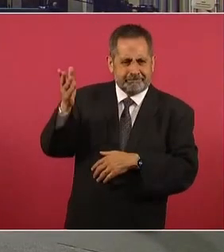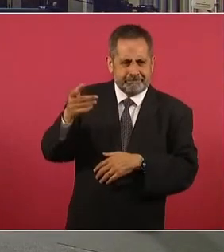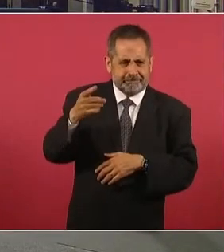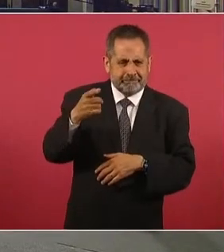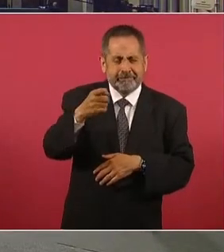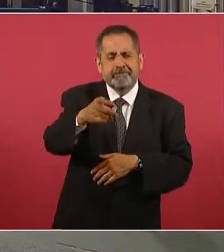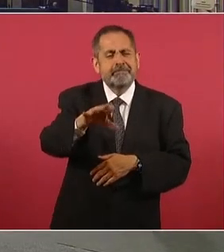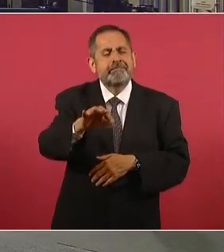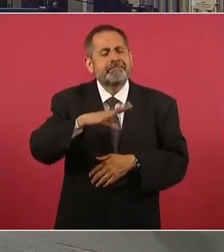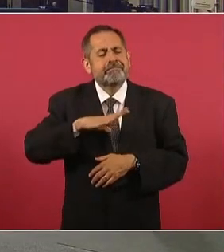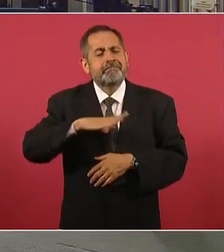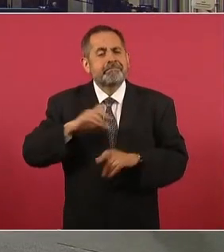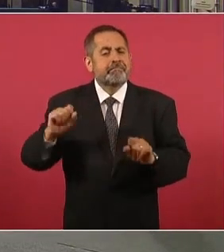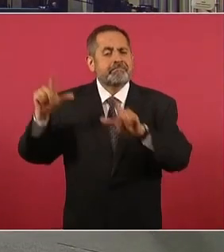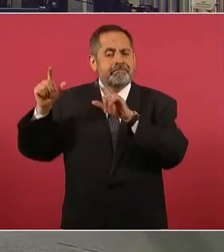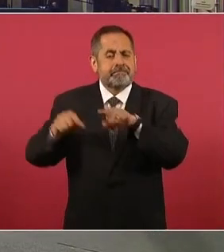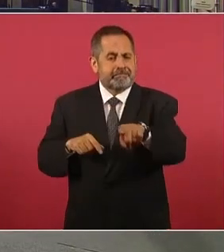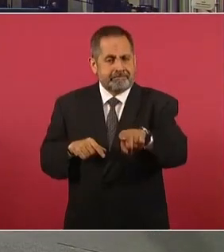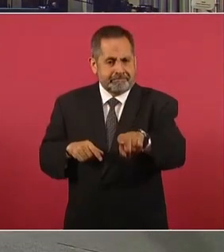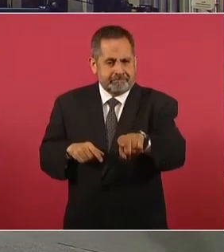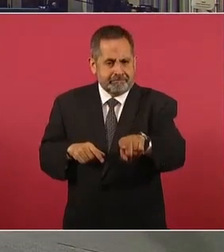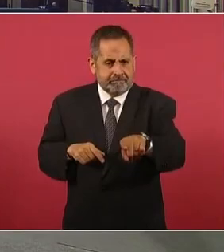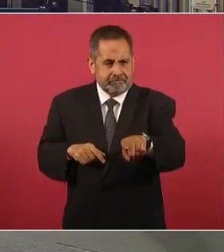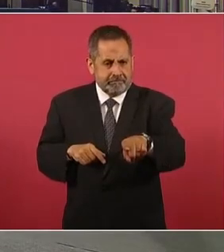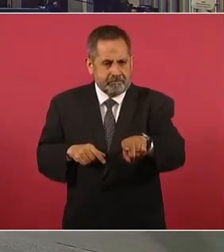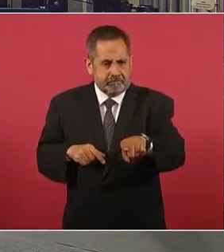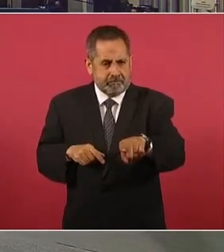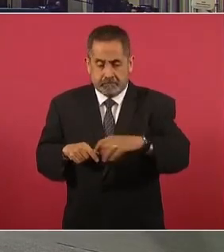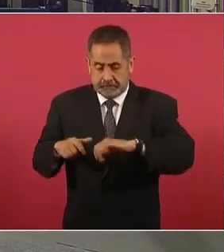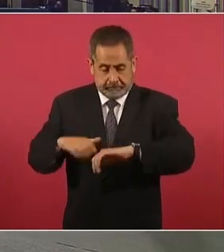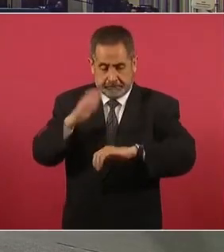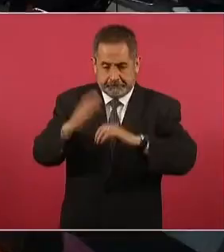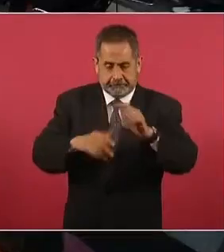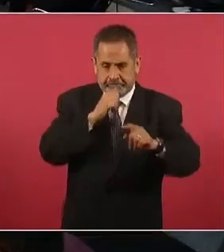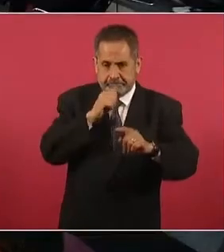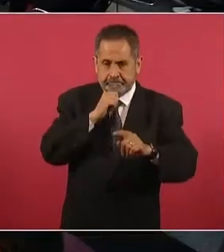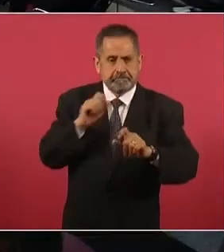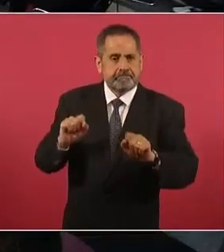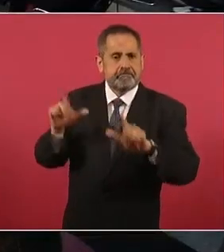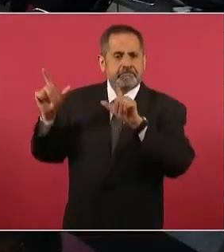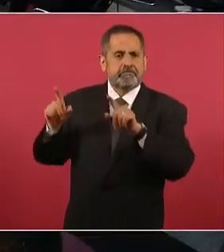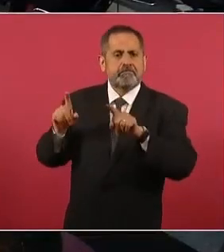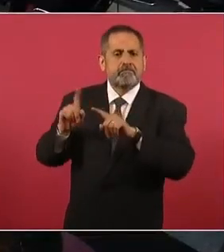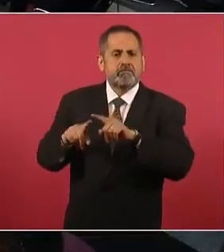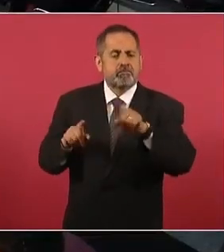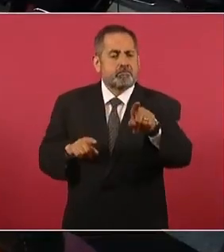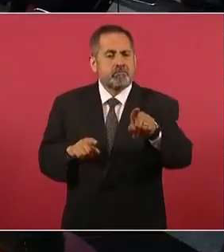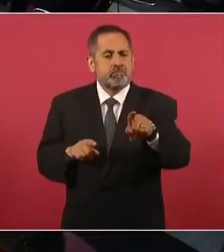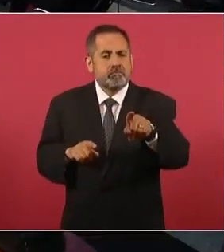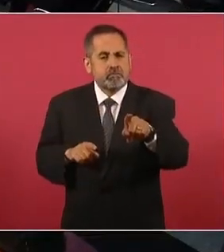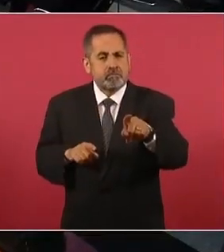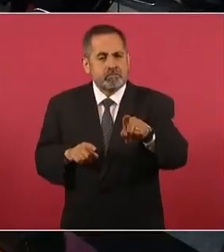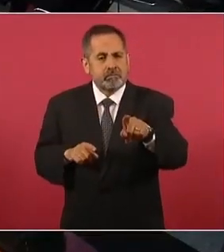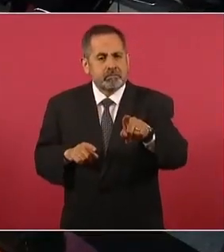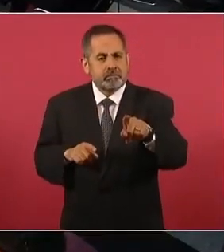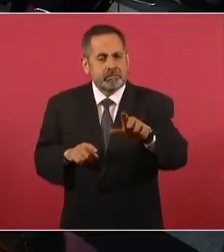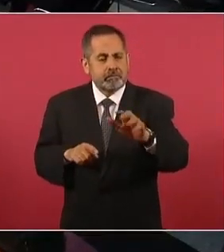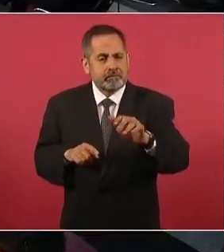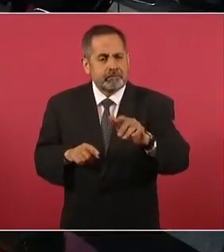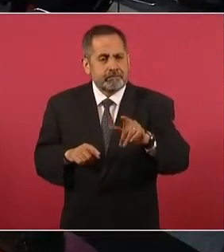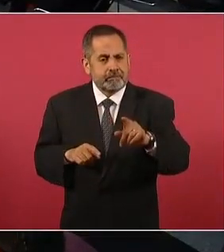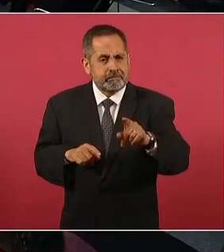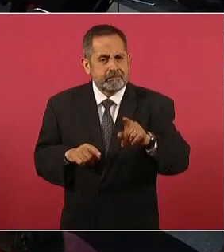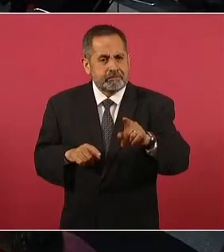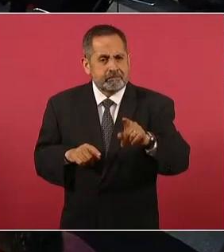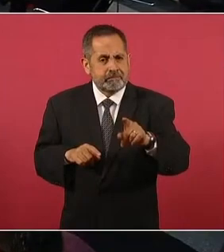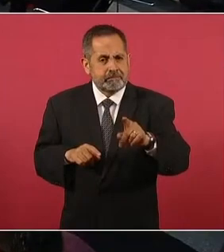ver, no tienen por ahí, antes de que terminemos, allá arriba en el escritorio, porque yo